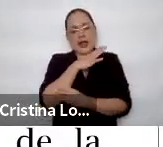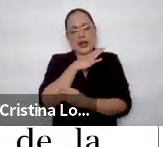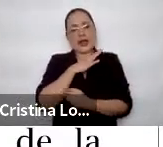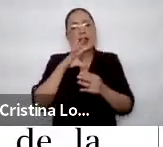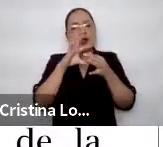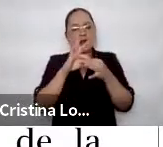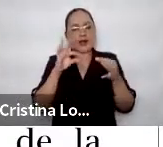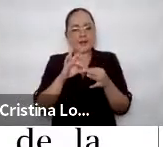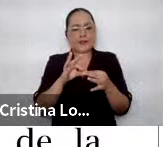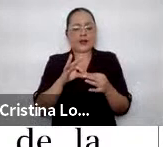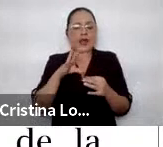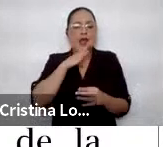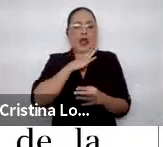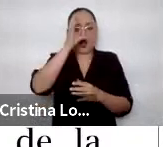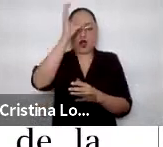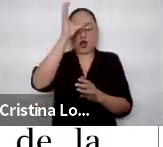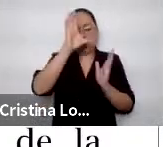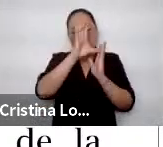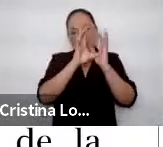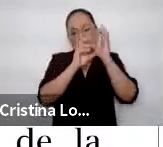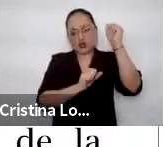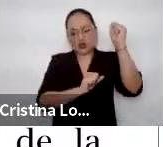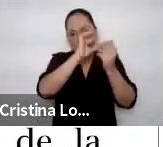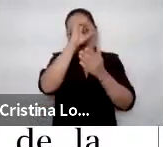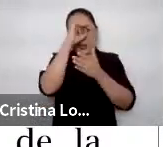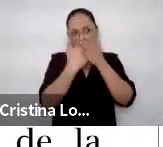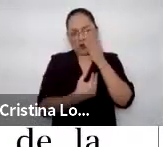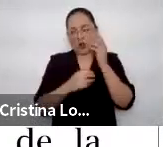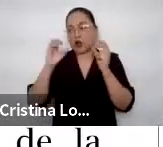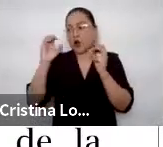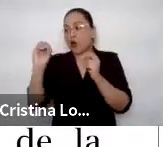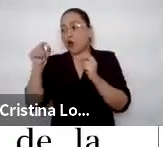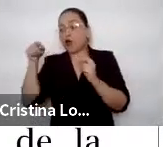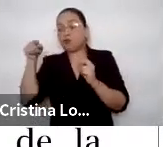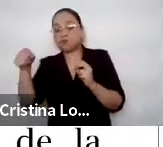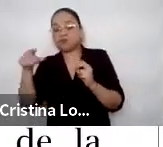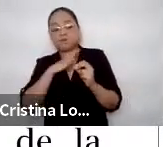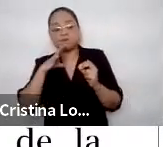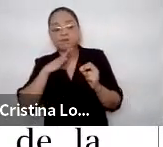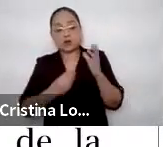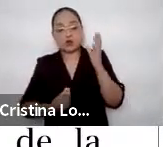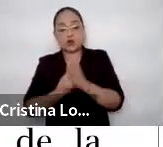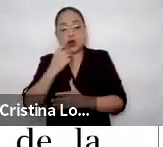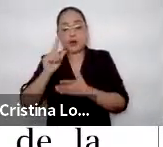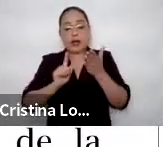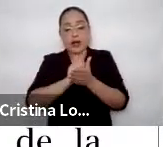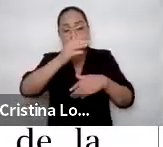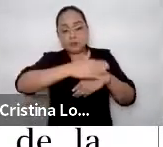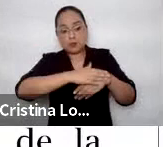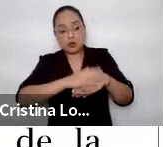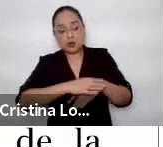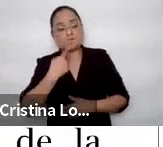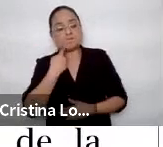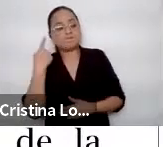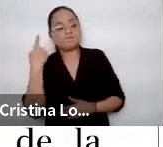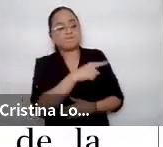de controversias constitucionales y de las acciones de inconstitucionalidad.